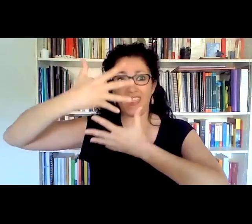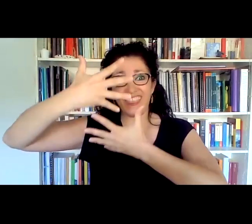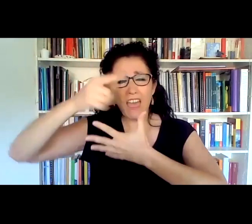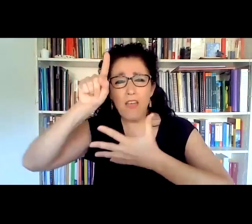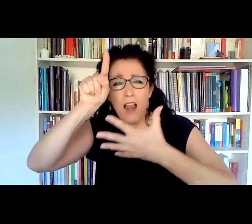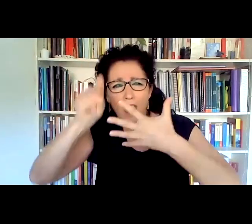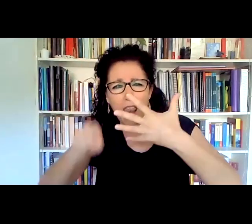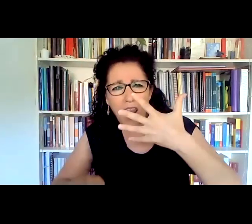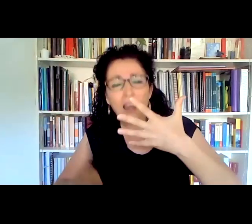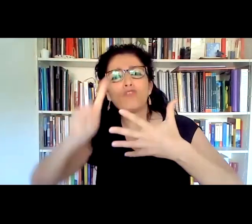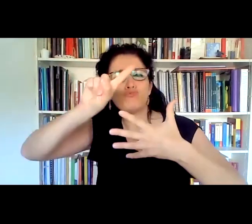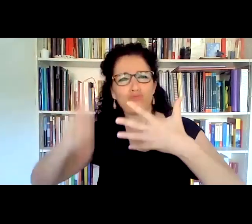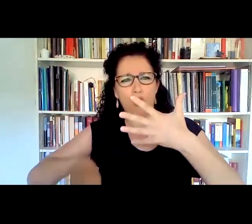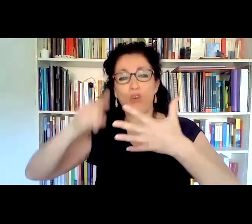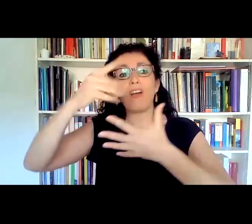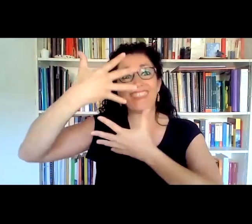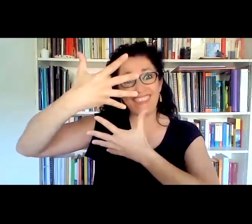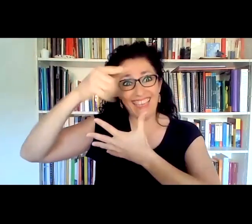10 criterios,